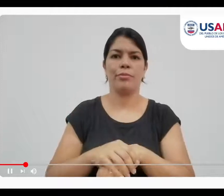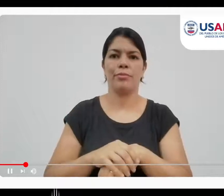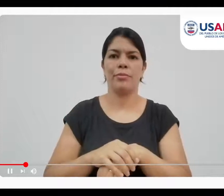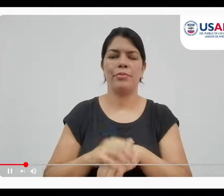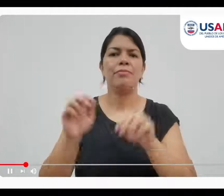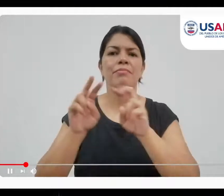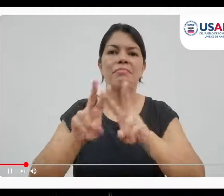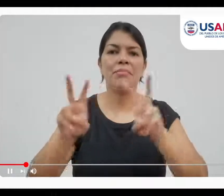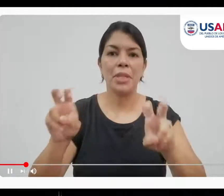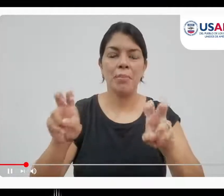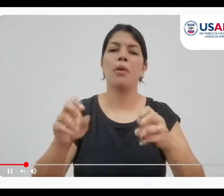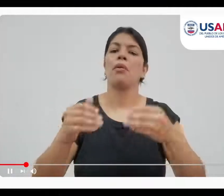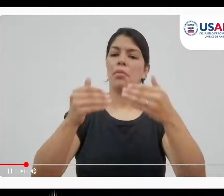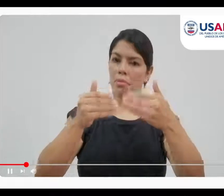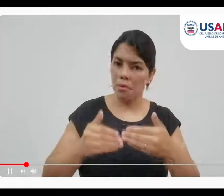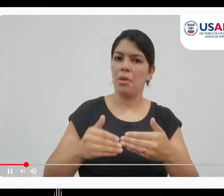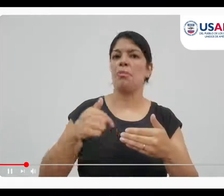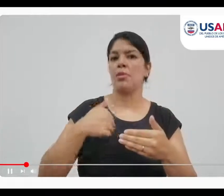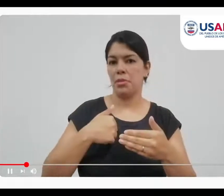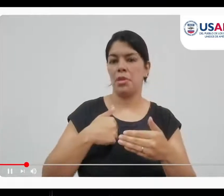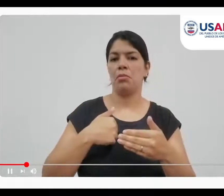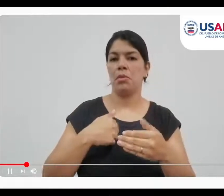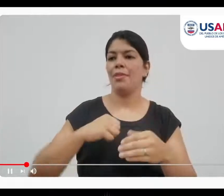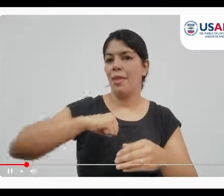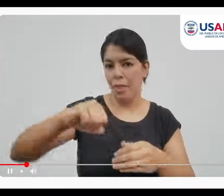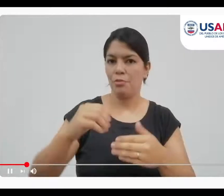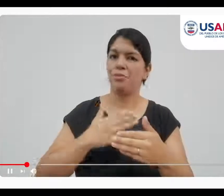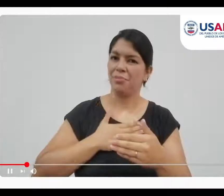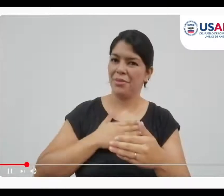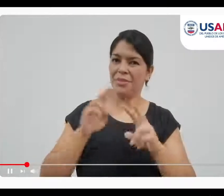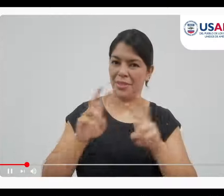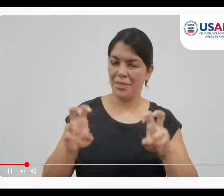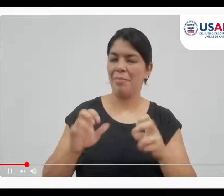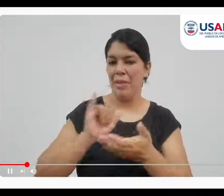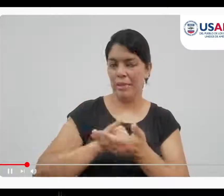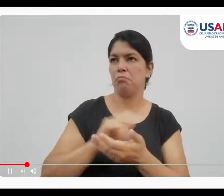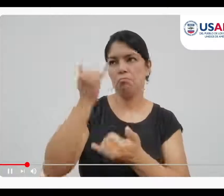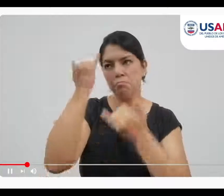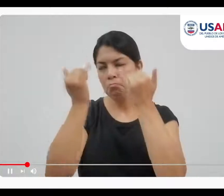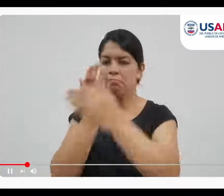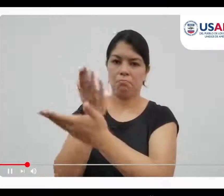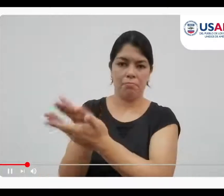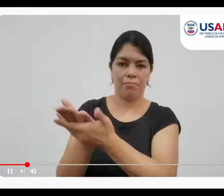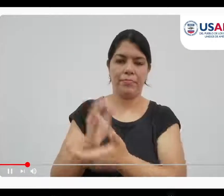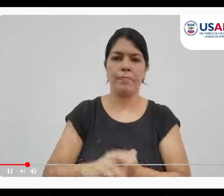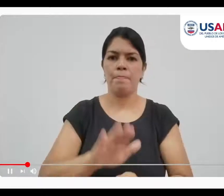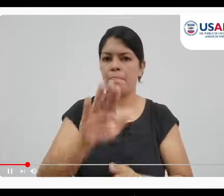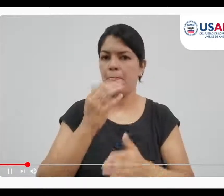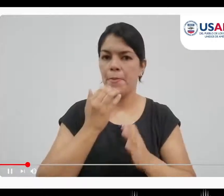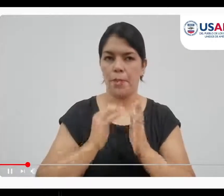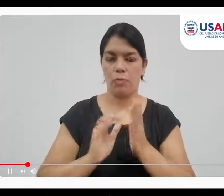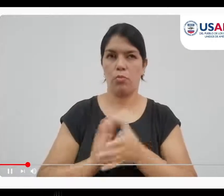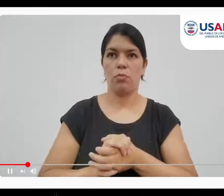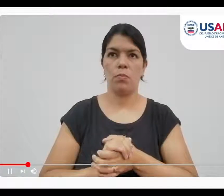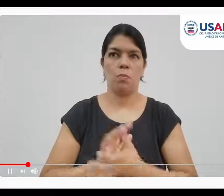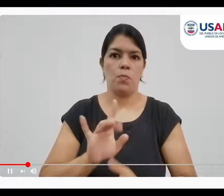los temas que se relacionan directa o indirectamente con ellos y con sus derechos y sus deberes. Por ejemplo, poder tener